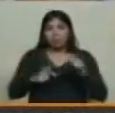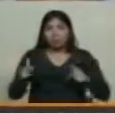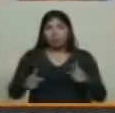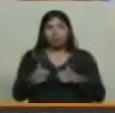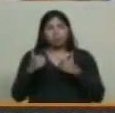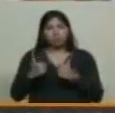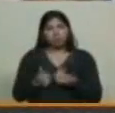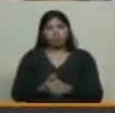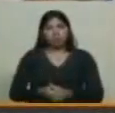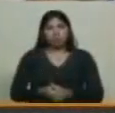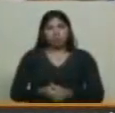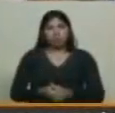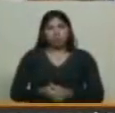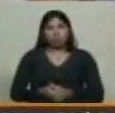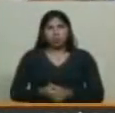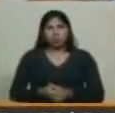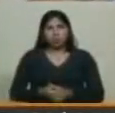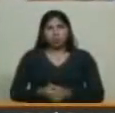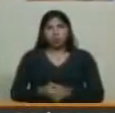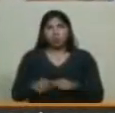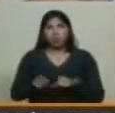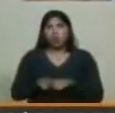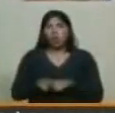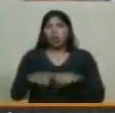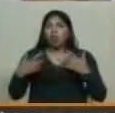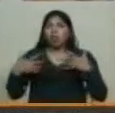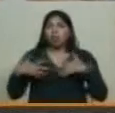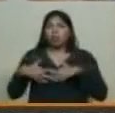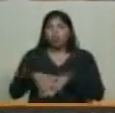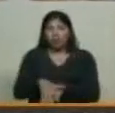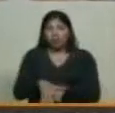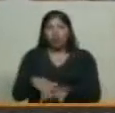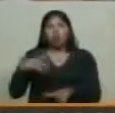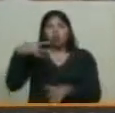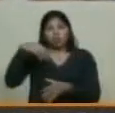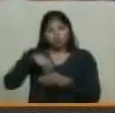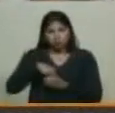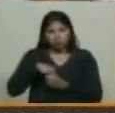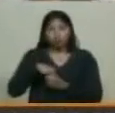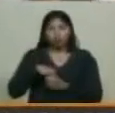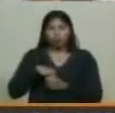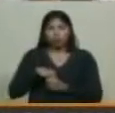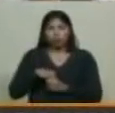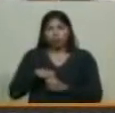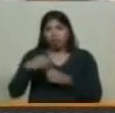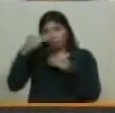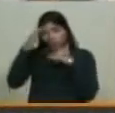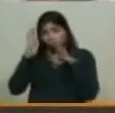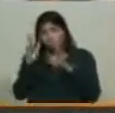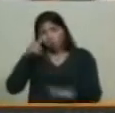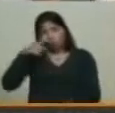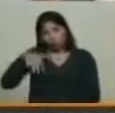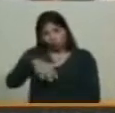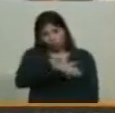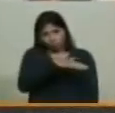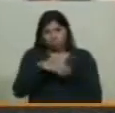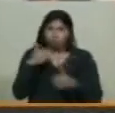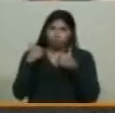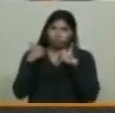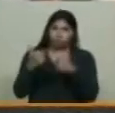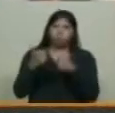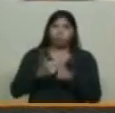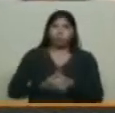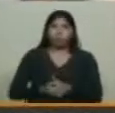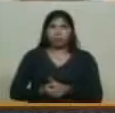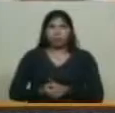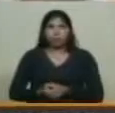camino correcto, el camino de la integración, de la inclusión, de la atención al pueblo y de que triunfe la paz en Venezuela, y Guarenas será